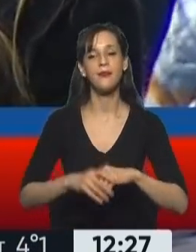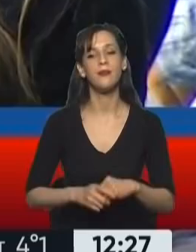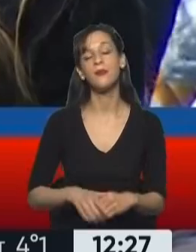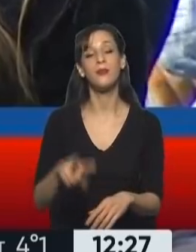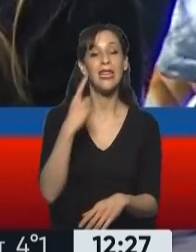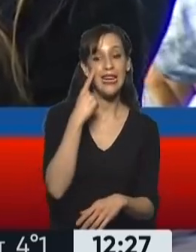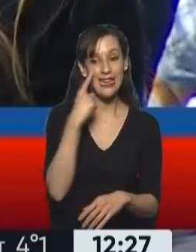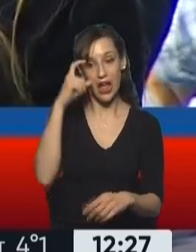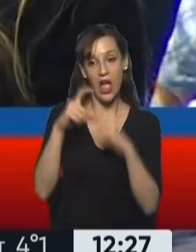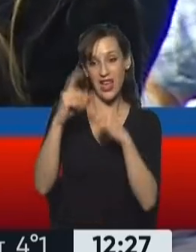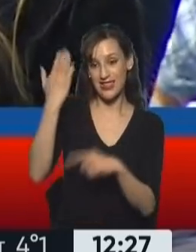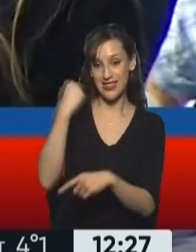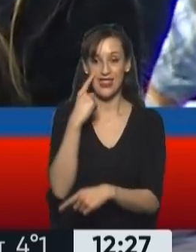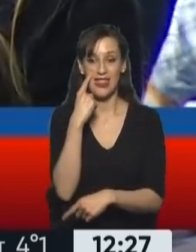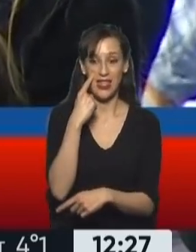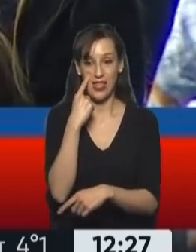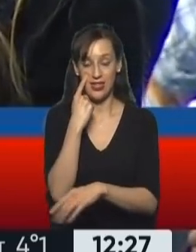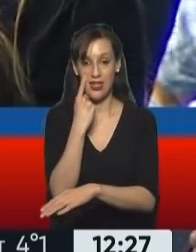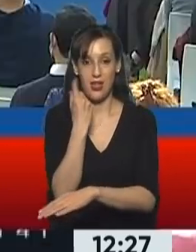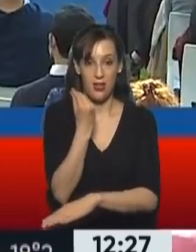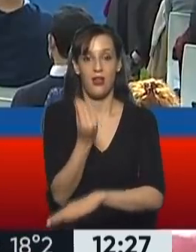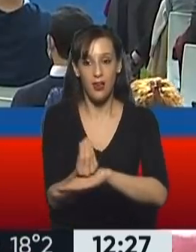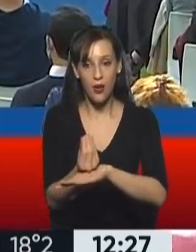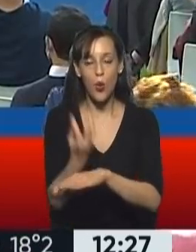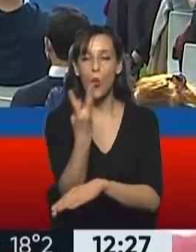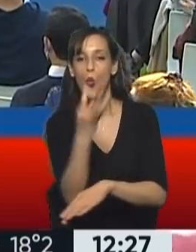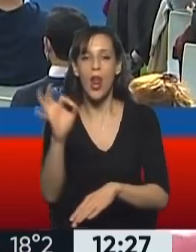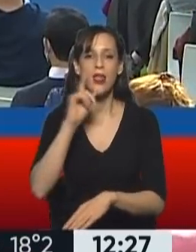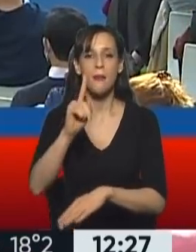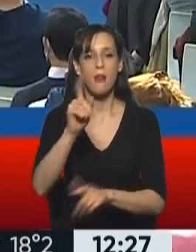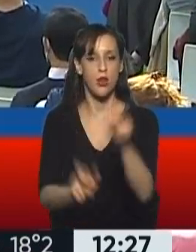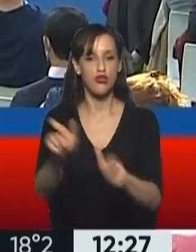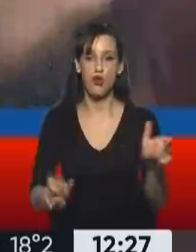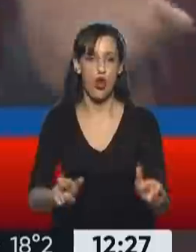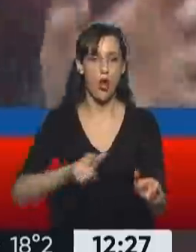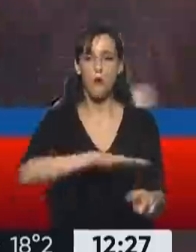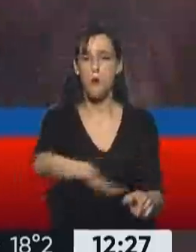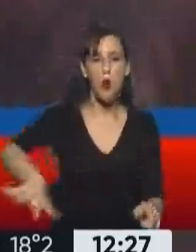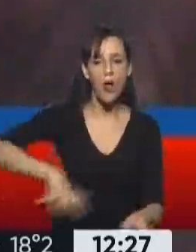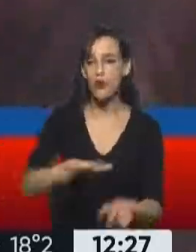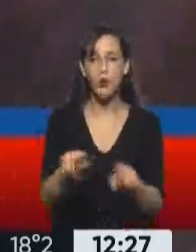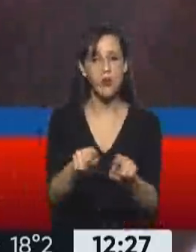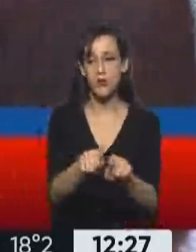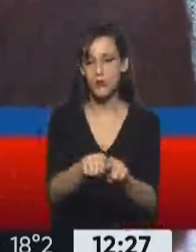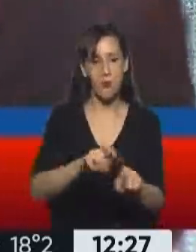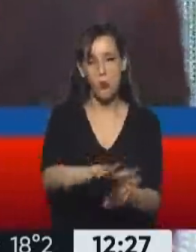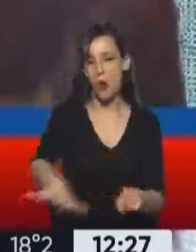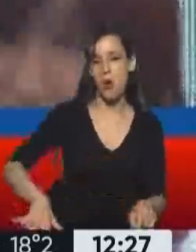gobernaba para 40.000 personas, como cualquier pueblo del interior de la provincia de Buenos Aires.